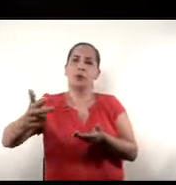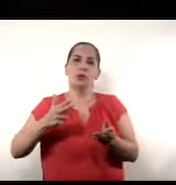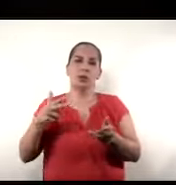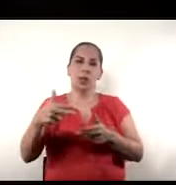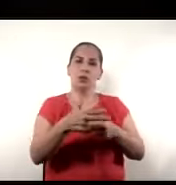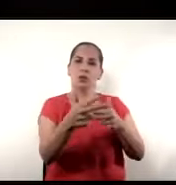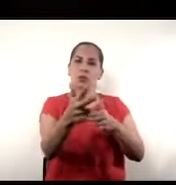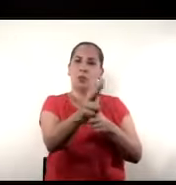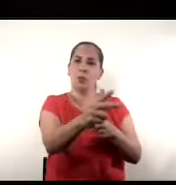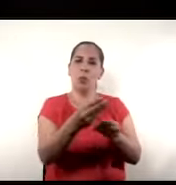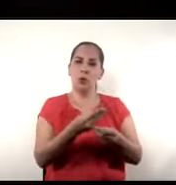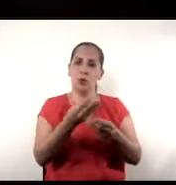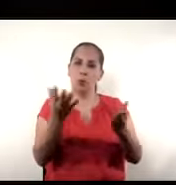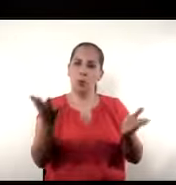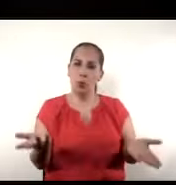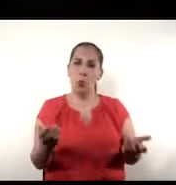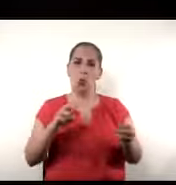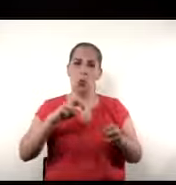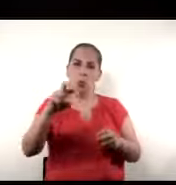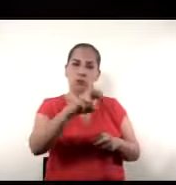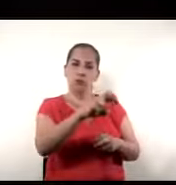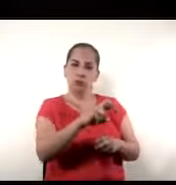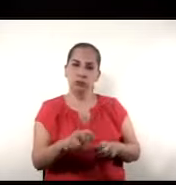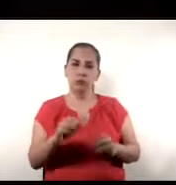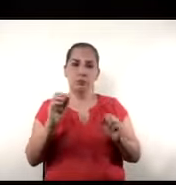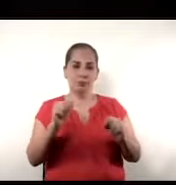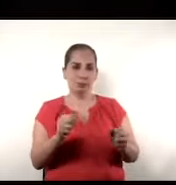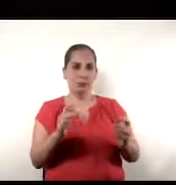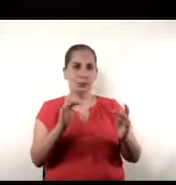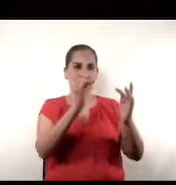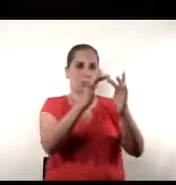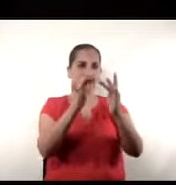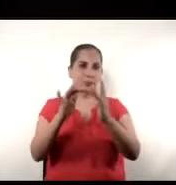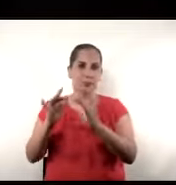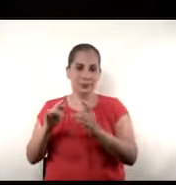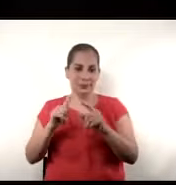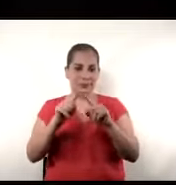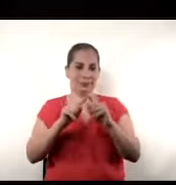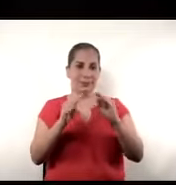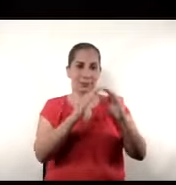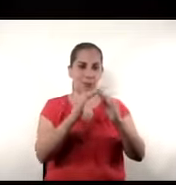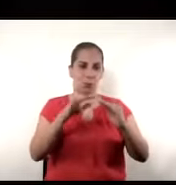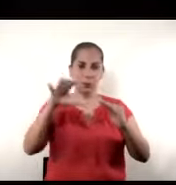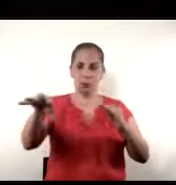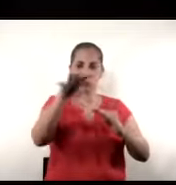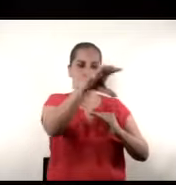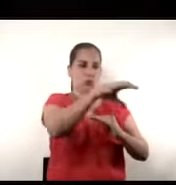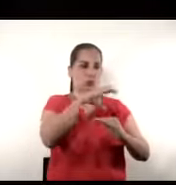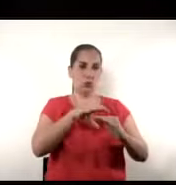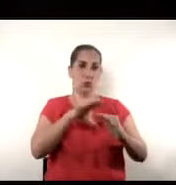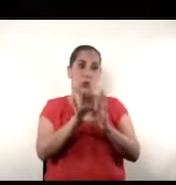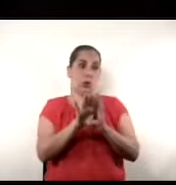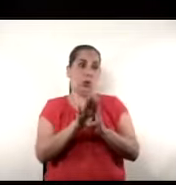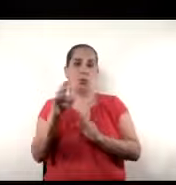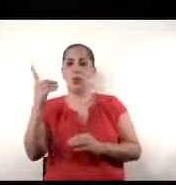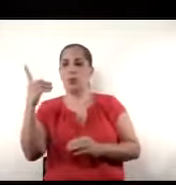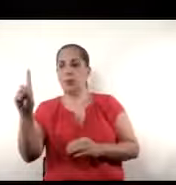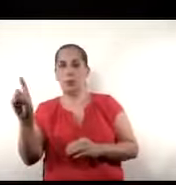empezar acá, un sistema de transporte público que conecte a los centros de población, por ejemplo,